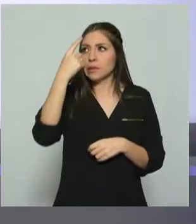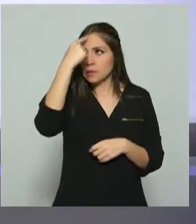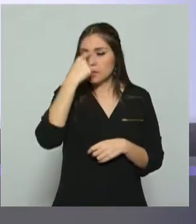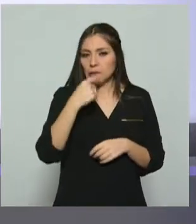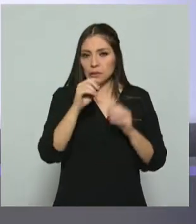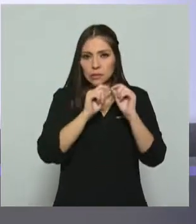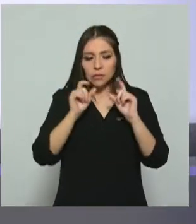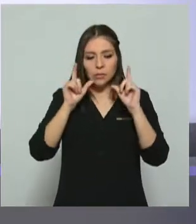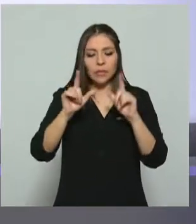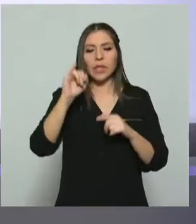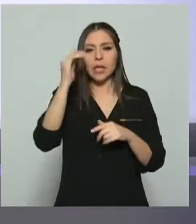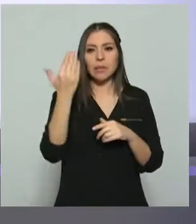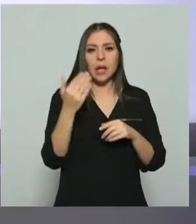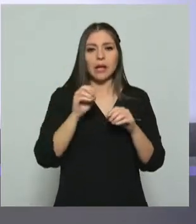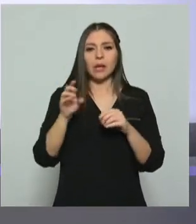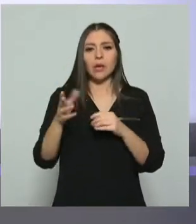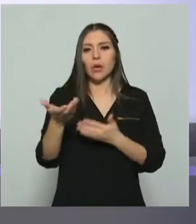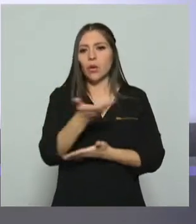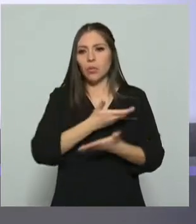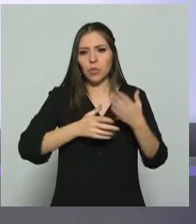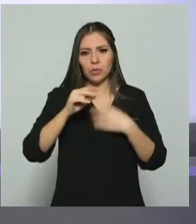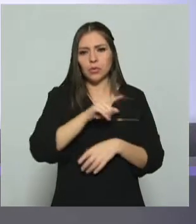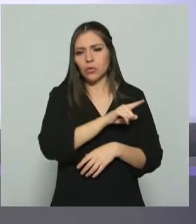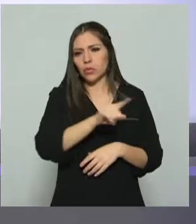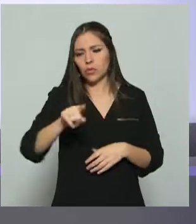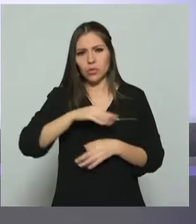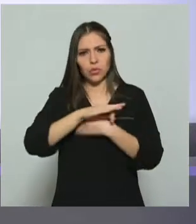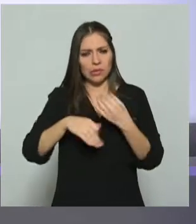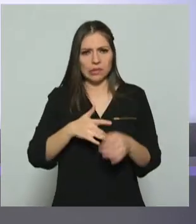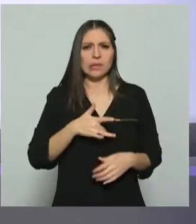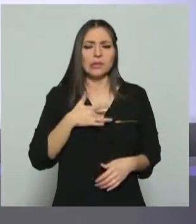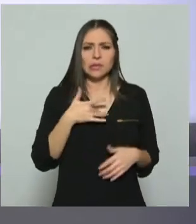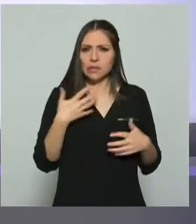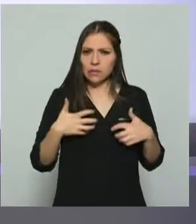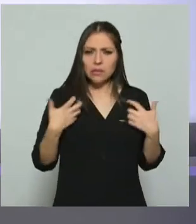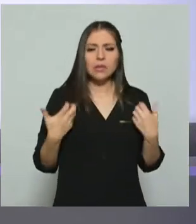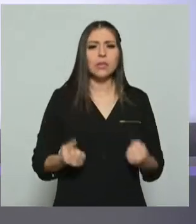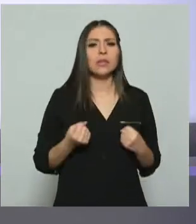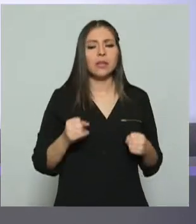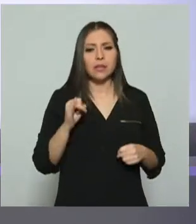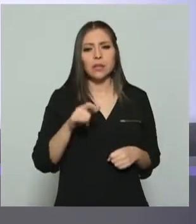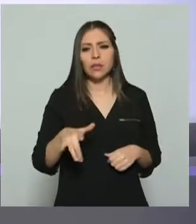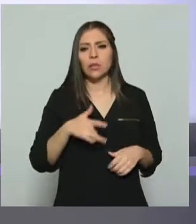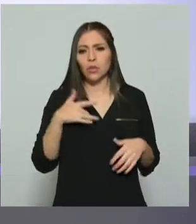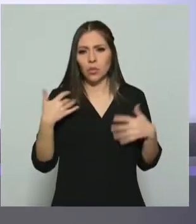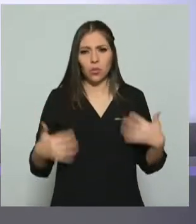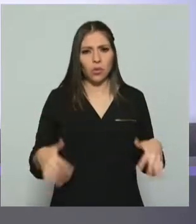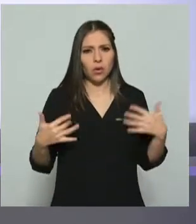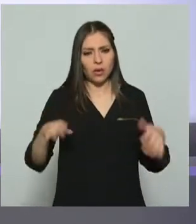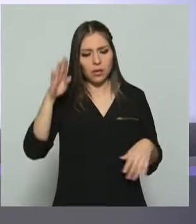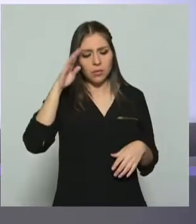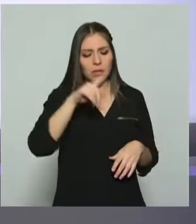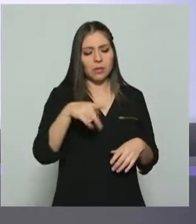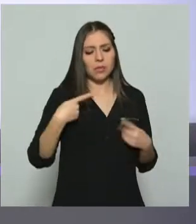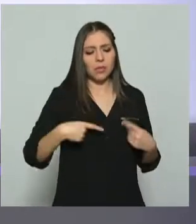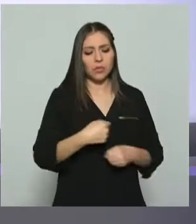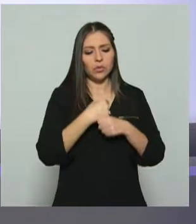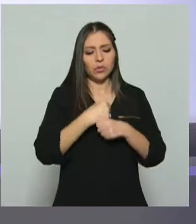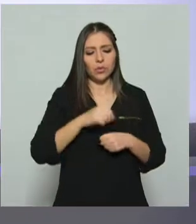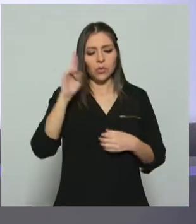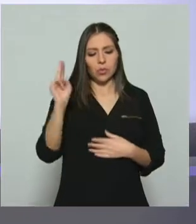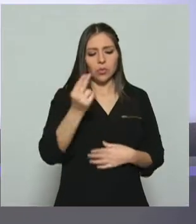su imagen. Estamos indignadas igual que todas, por supuesto, nos duele muchísimo lo que están viviendo las compañeras en la universidad, y